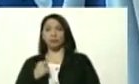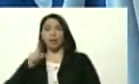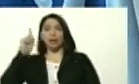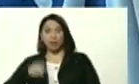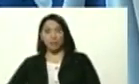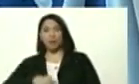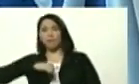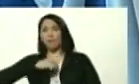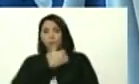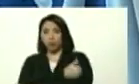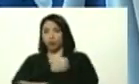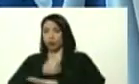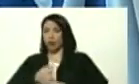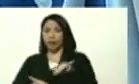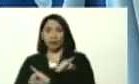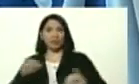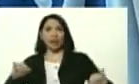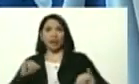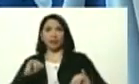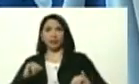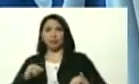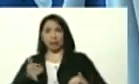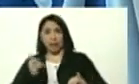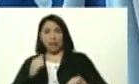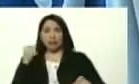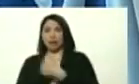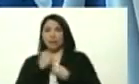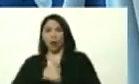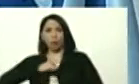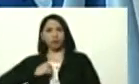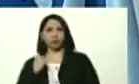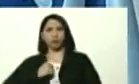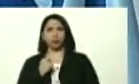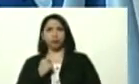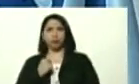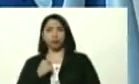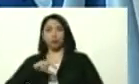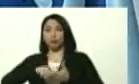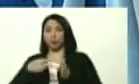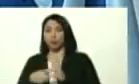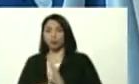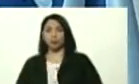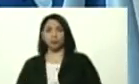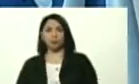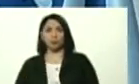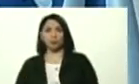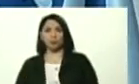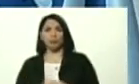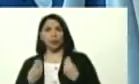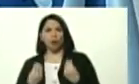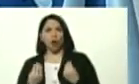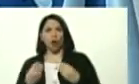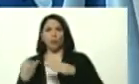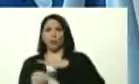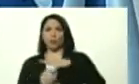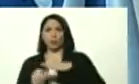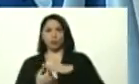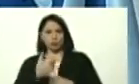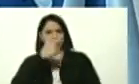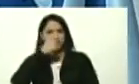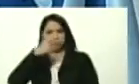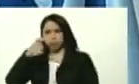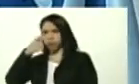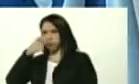como a los funcionarios ya en ejercicio. En este sentido, como institución garante